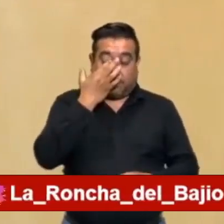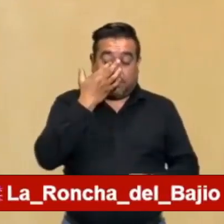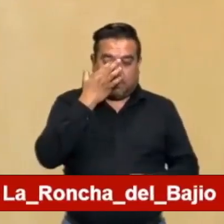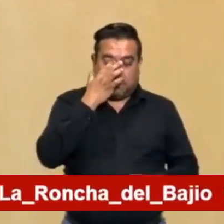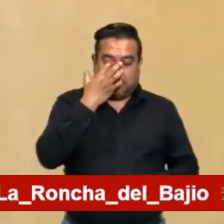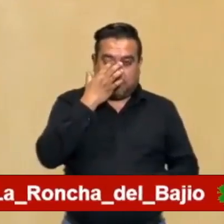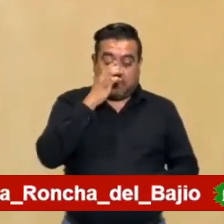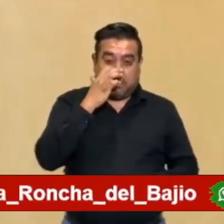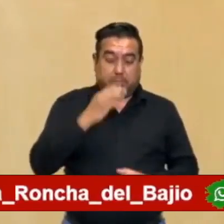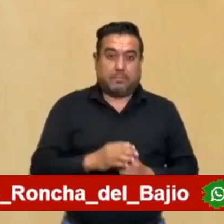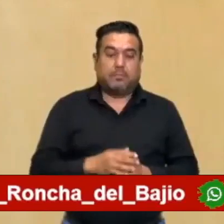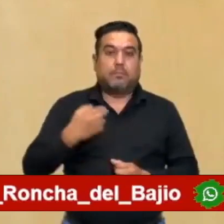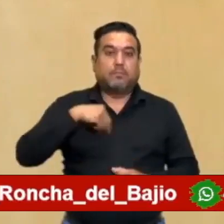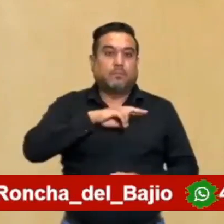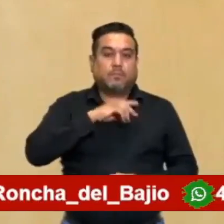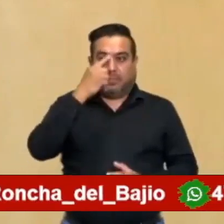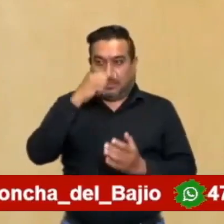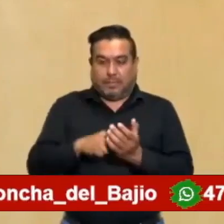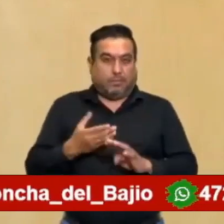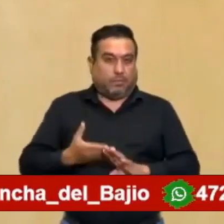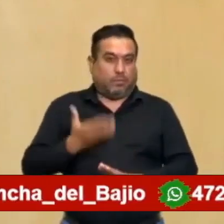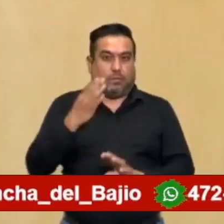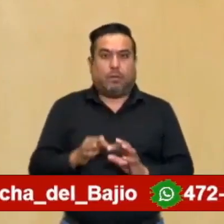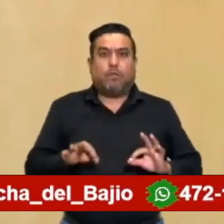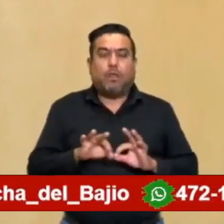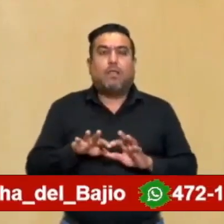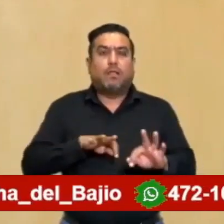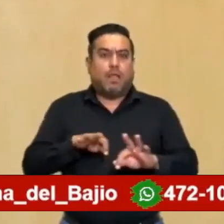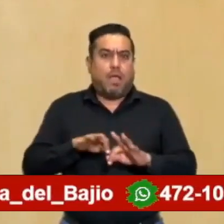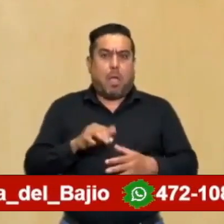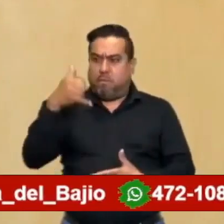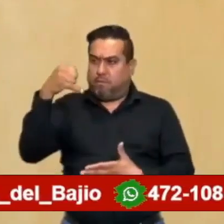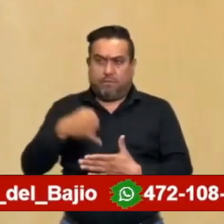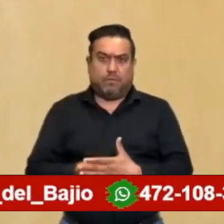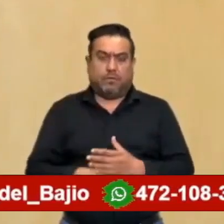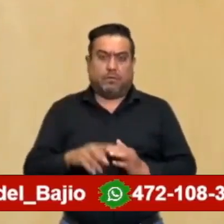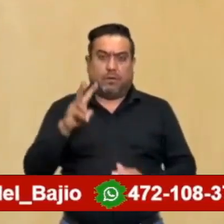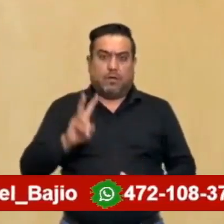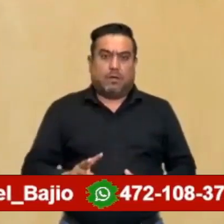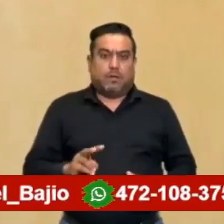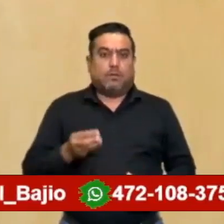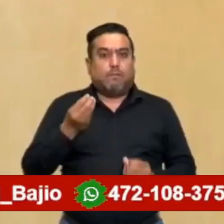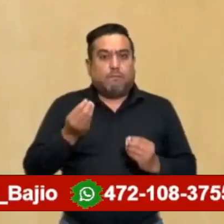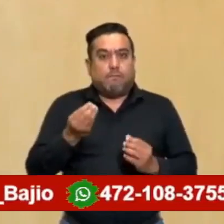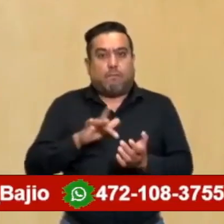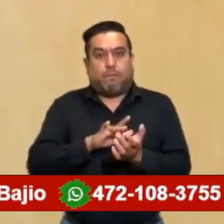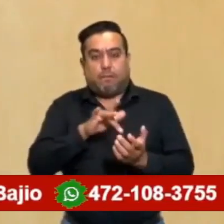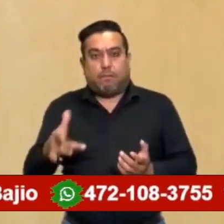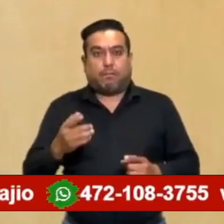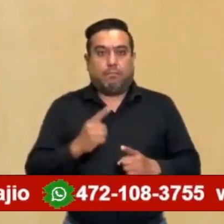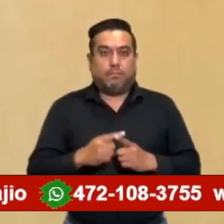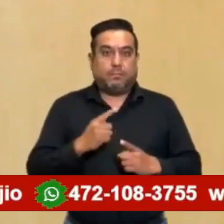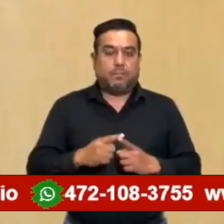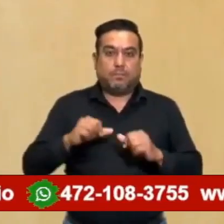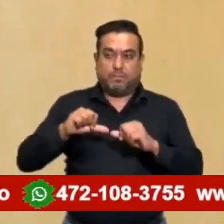destacó la importancia de, pues, atender dicha problemática pública, dar cumplimiento al mando de derecho de agua a fin